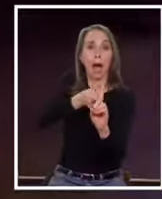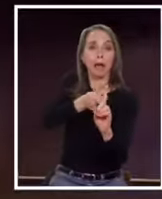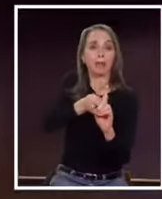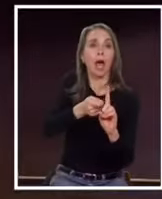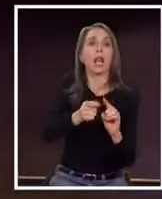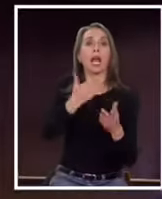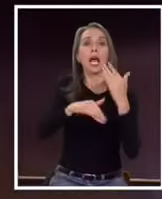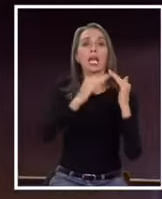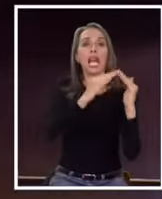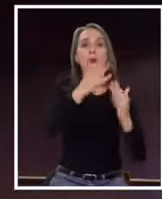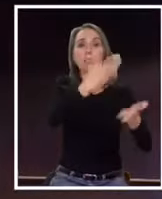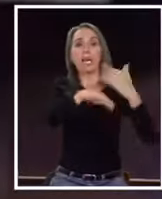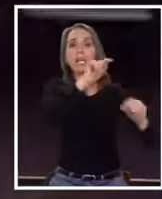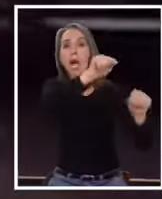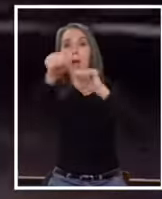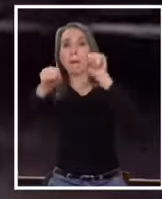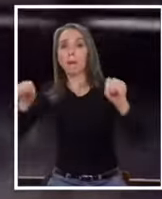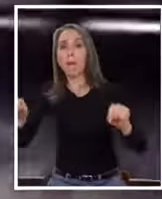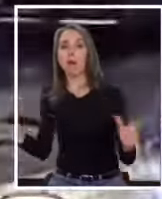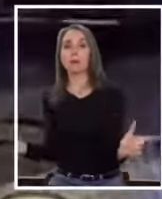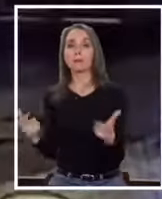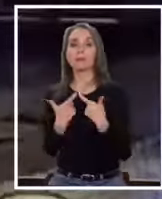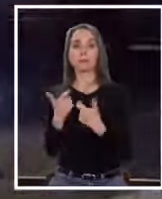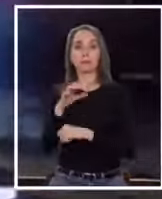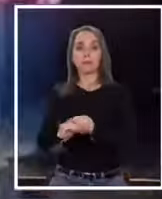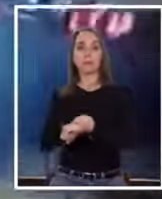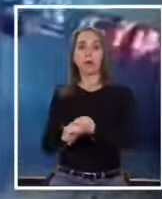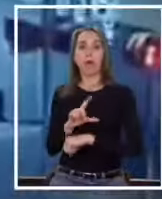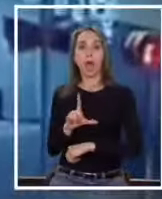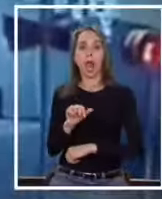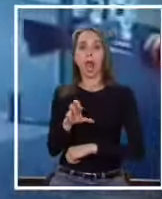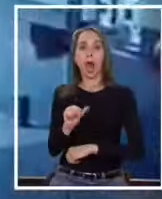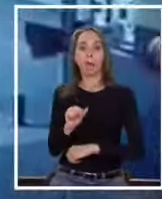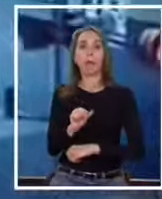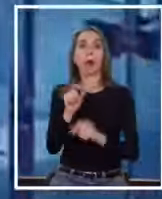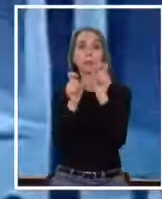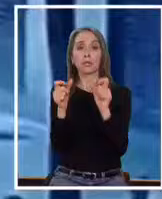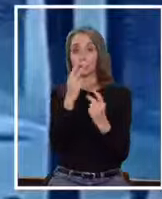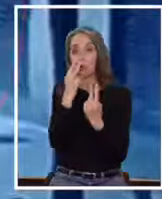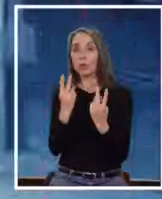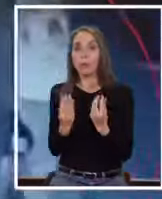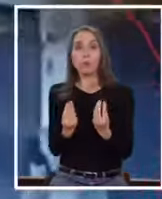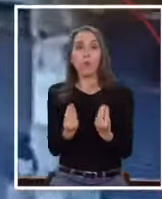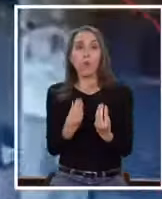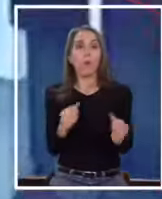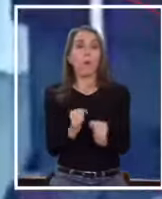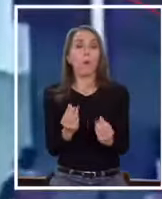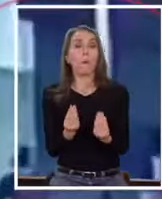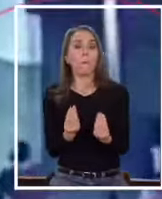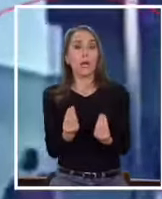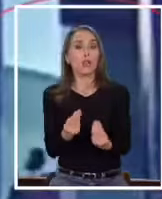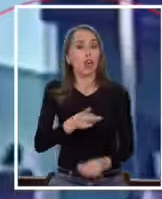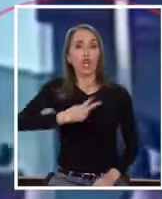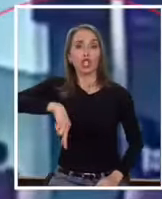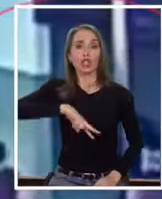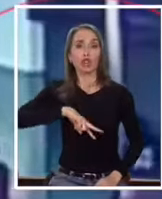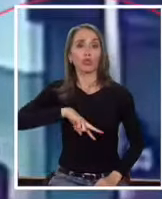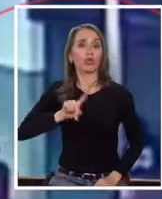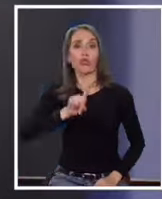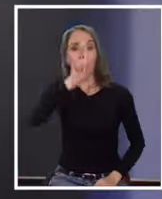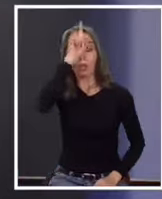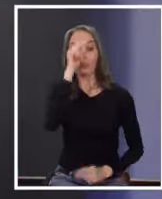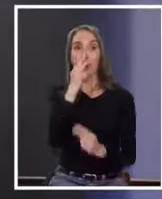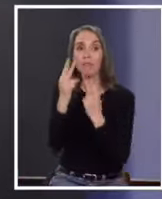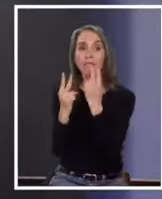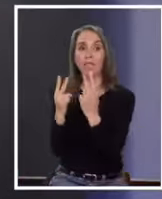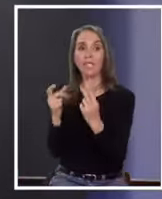diferentes domicilios, pero fue detenido en Lampa. Estos hechos generaron mucho temor en la ciudadanía. No estamos acostumbrados a ver